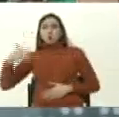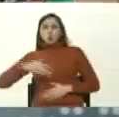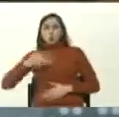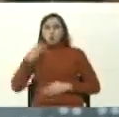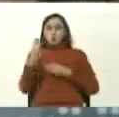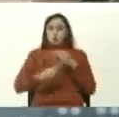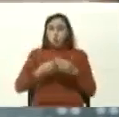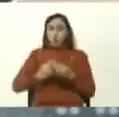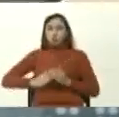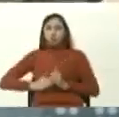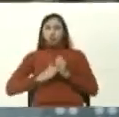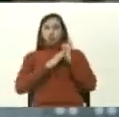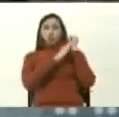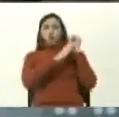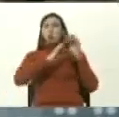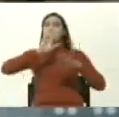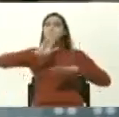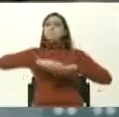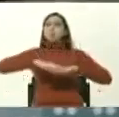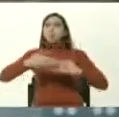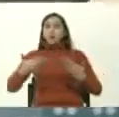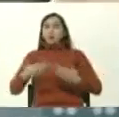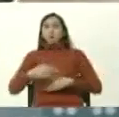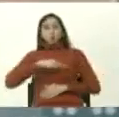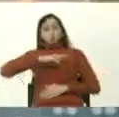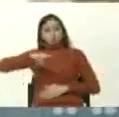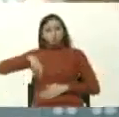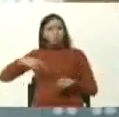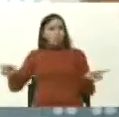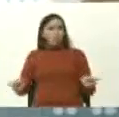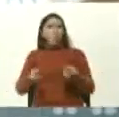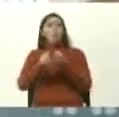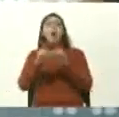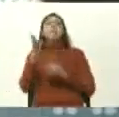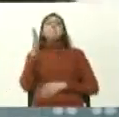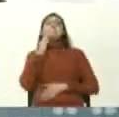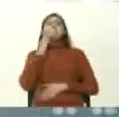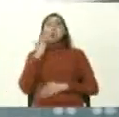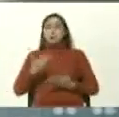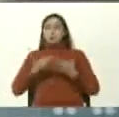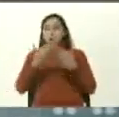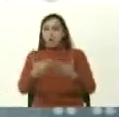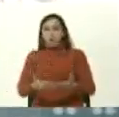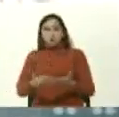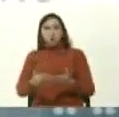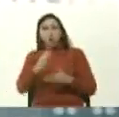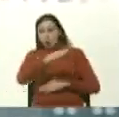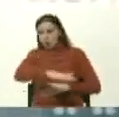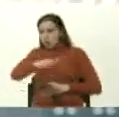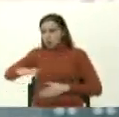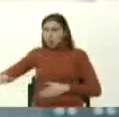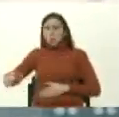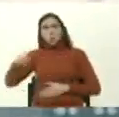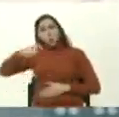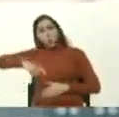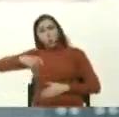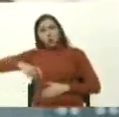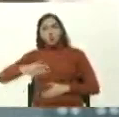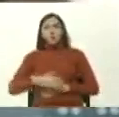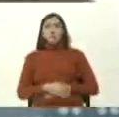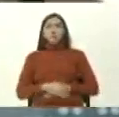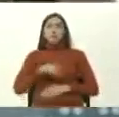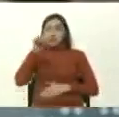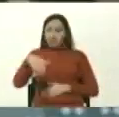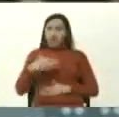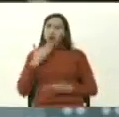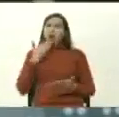enfrente de ellas, ya que somos como madres para tantos niños que atendemos, niños hasta con necesidad. También le queremos dar